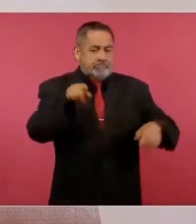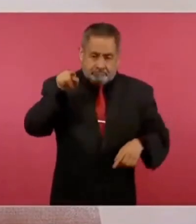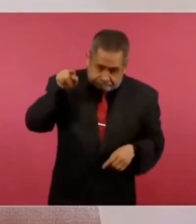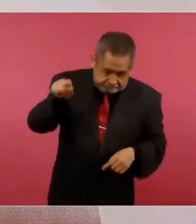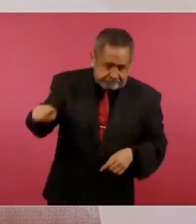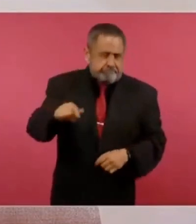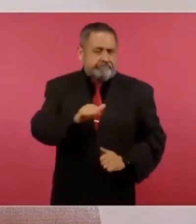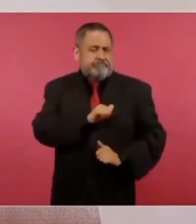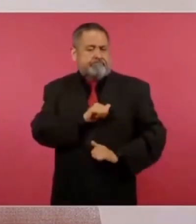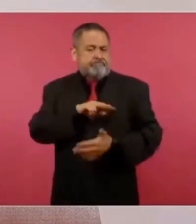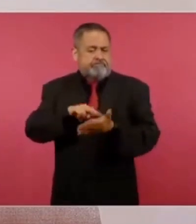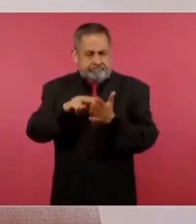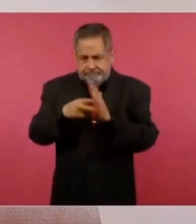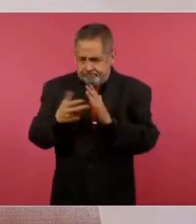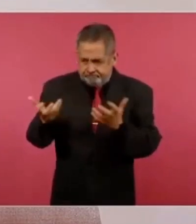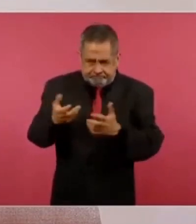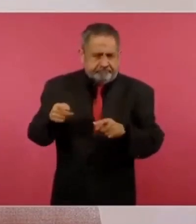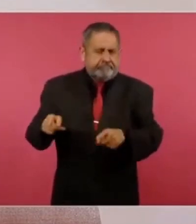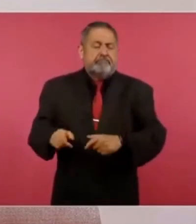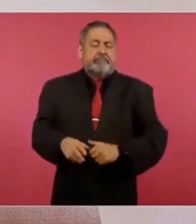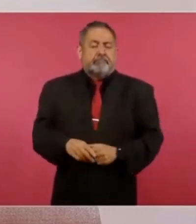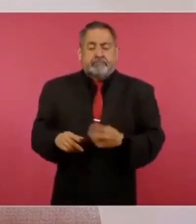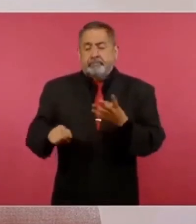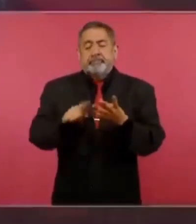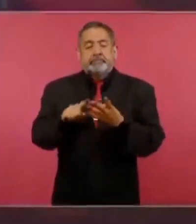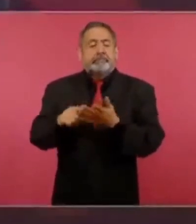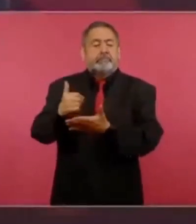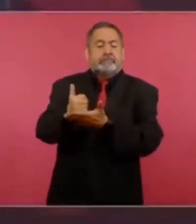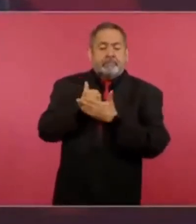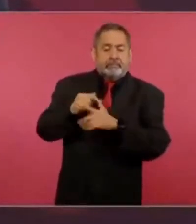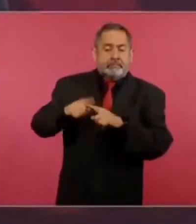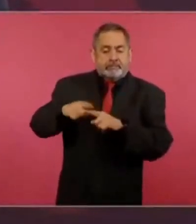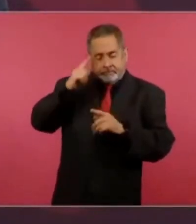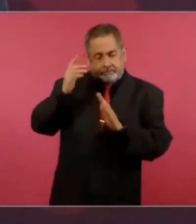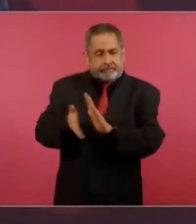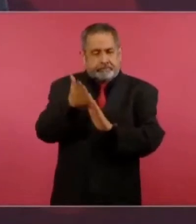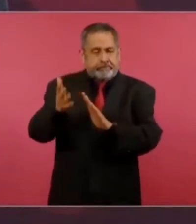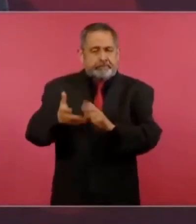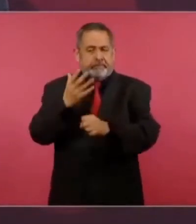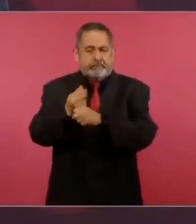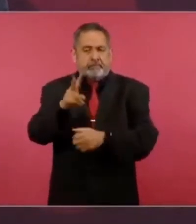militares. Nos ayudaron a construir